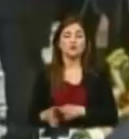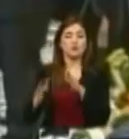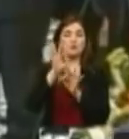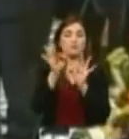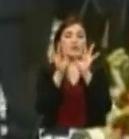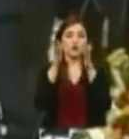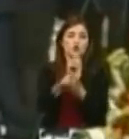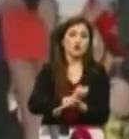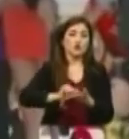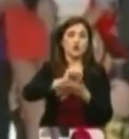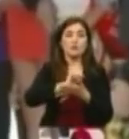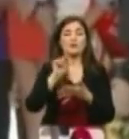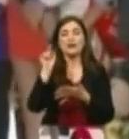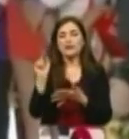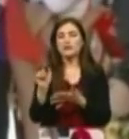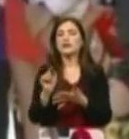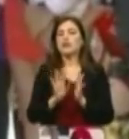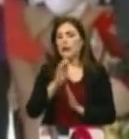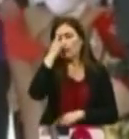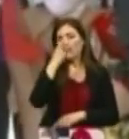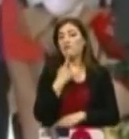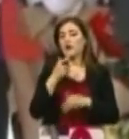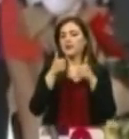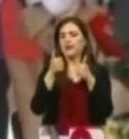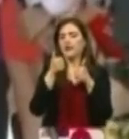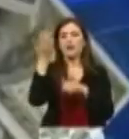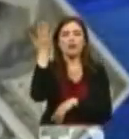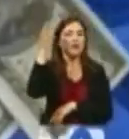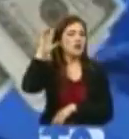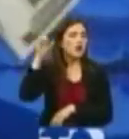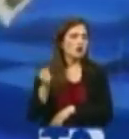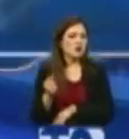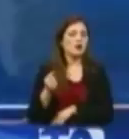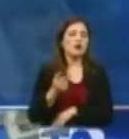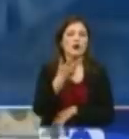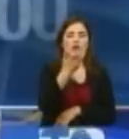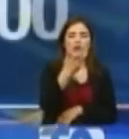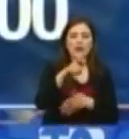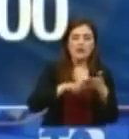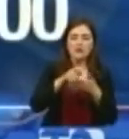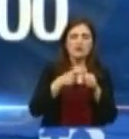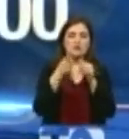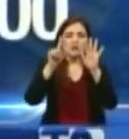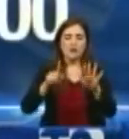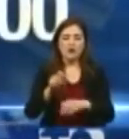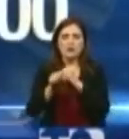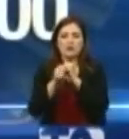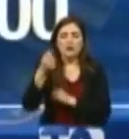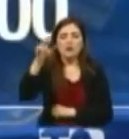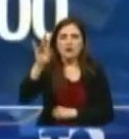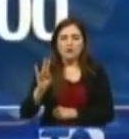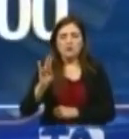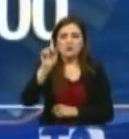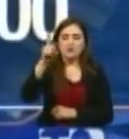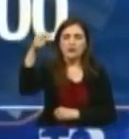prefecto de Azuay, Paul Carrasco, quien también se perfilaría para la alcaldía de Cuenca, pasó de 13 contratos en el primer semestre de 2017